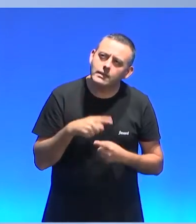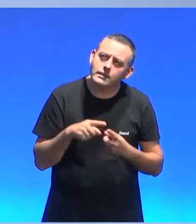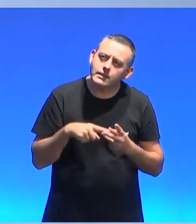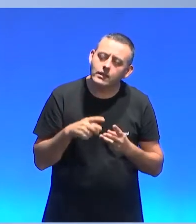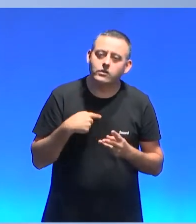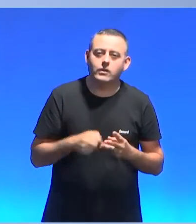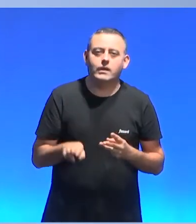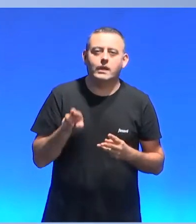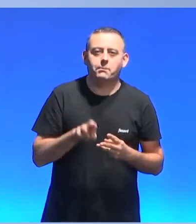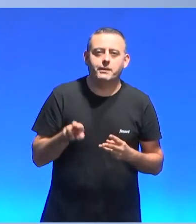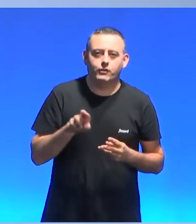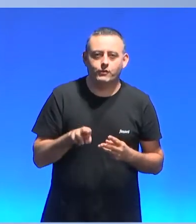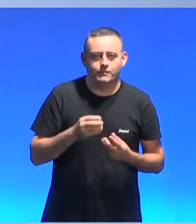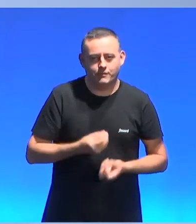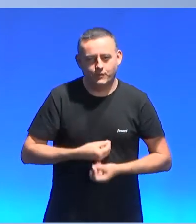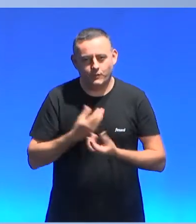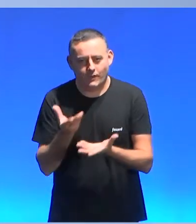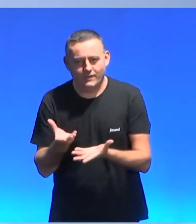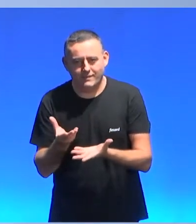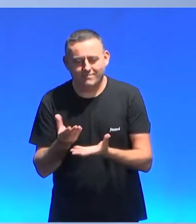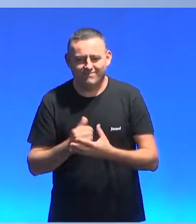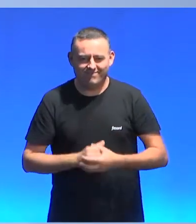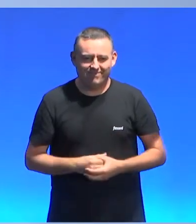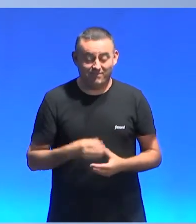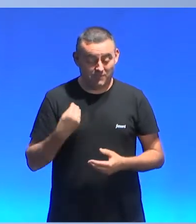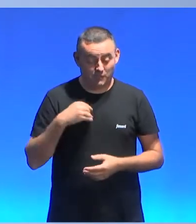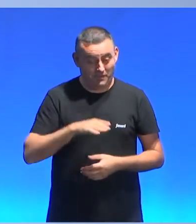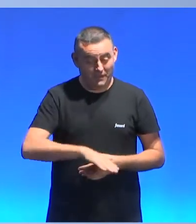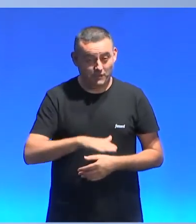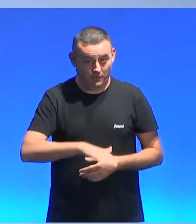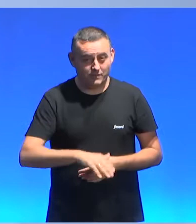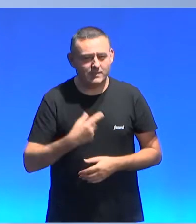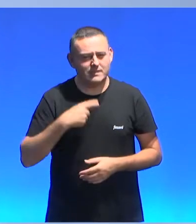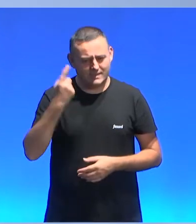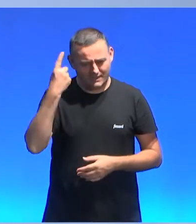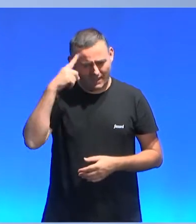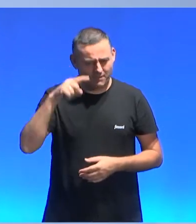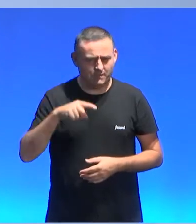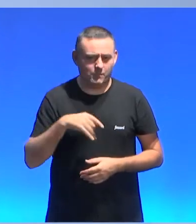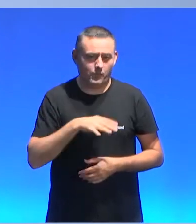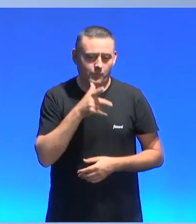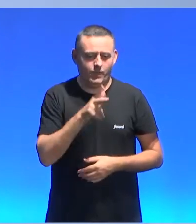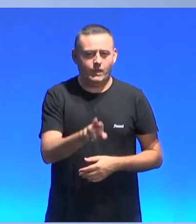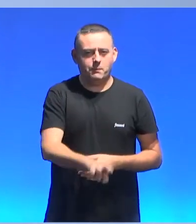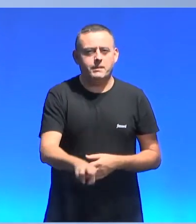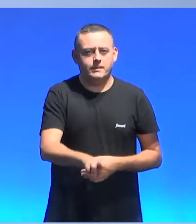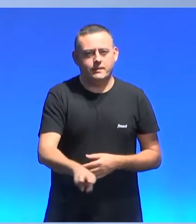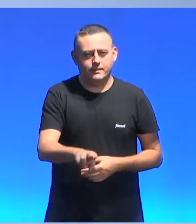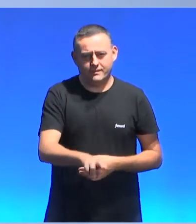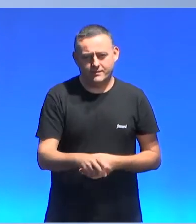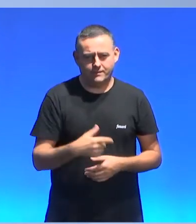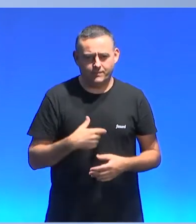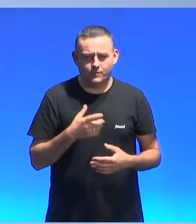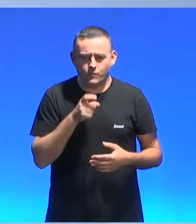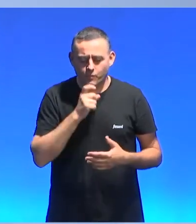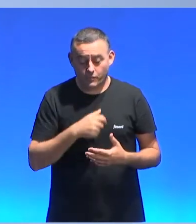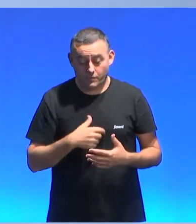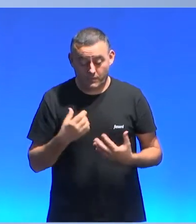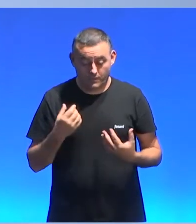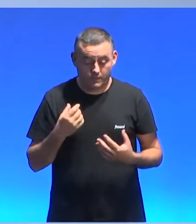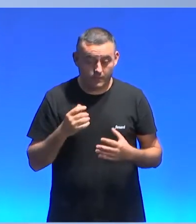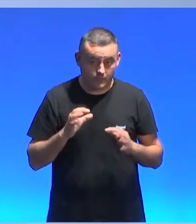con sus padres y sus maestros, especialmente, es